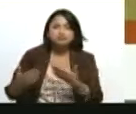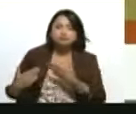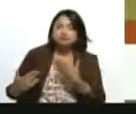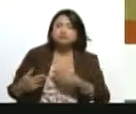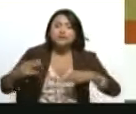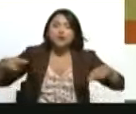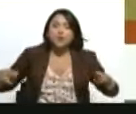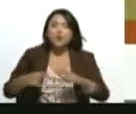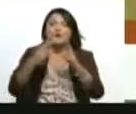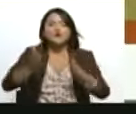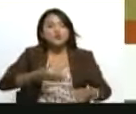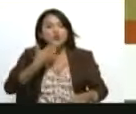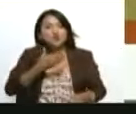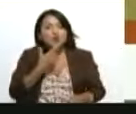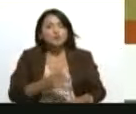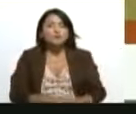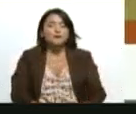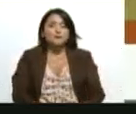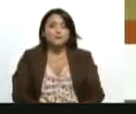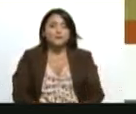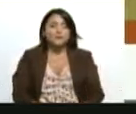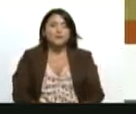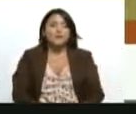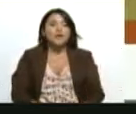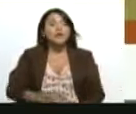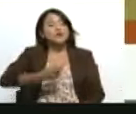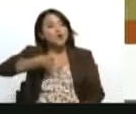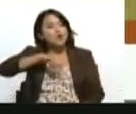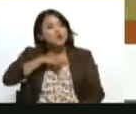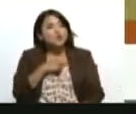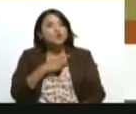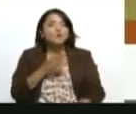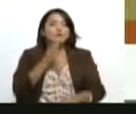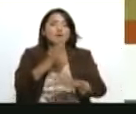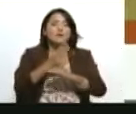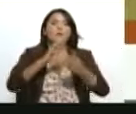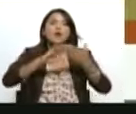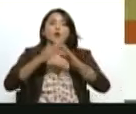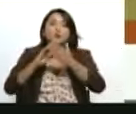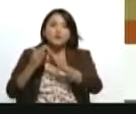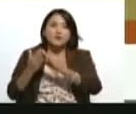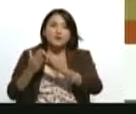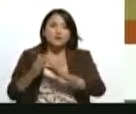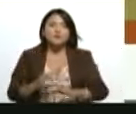encuentros de todo tipo. De hecho, de aquí nos vamos nosotros para una comunidad.